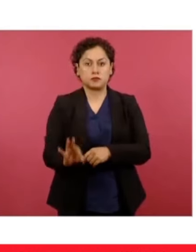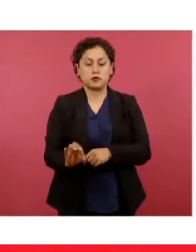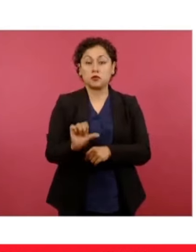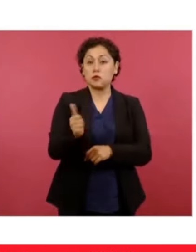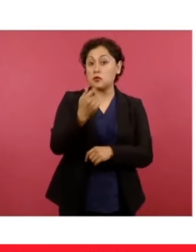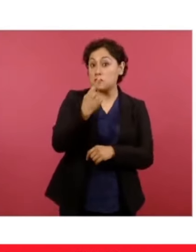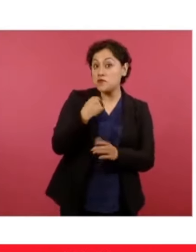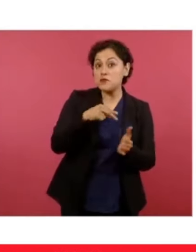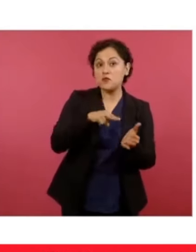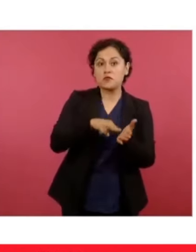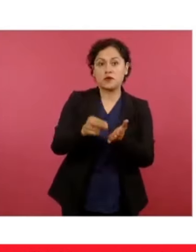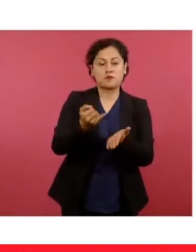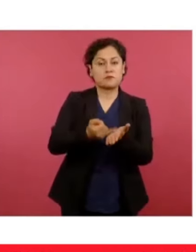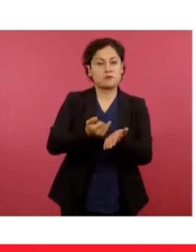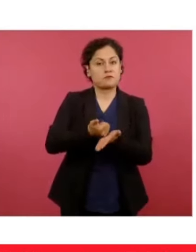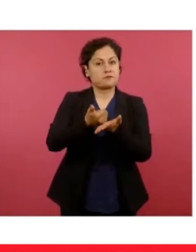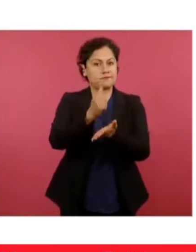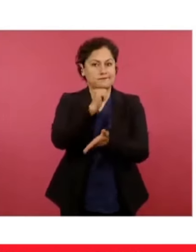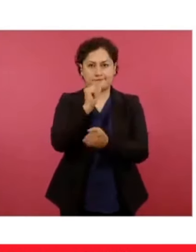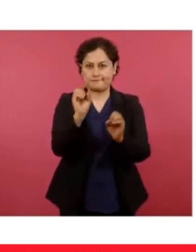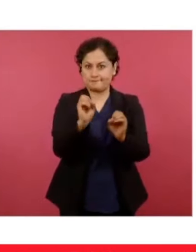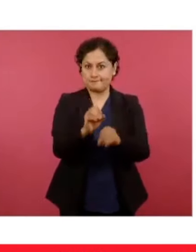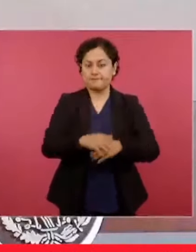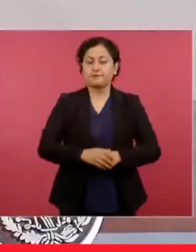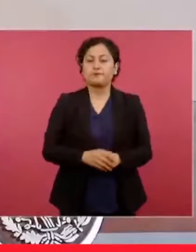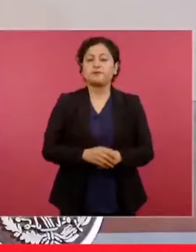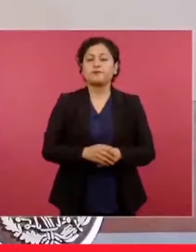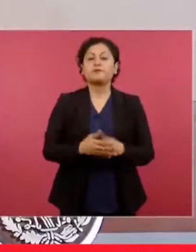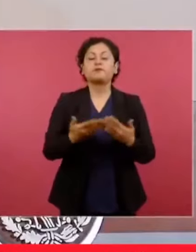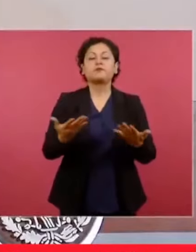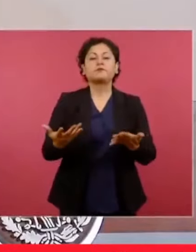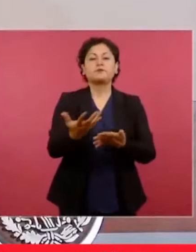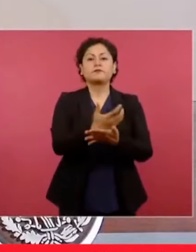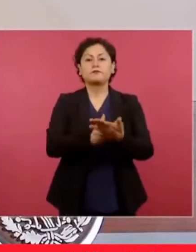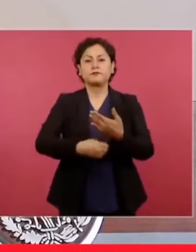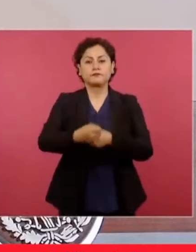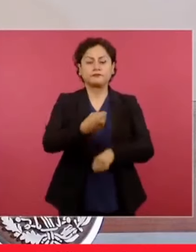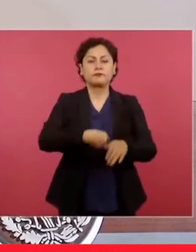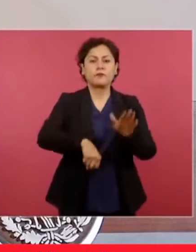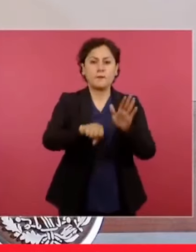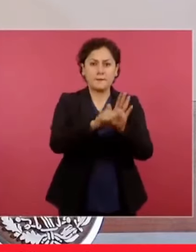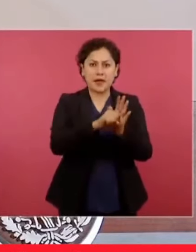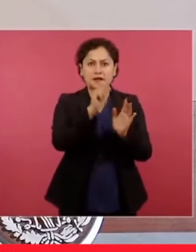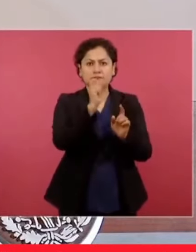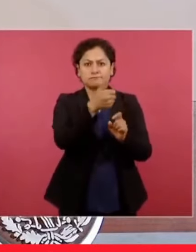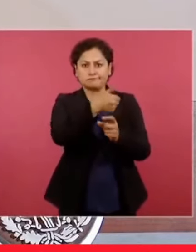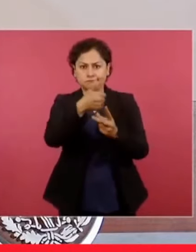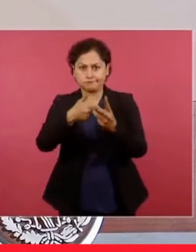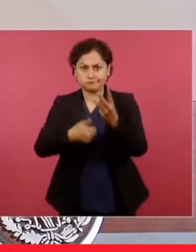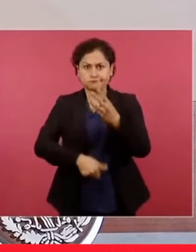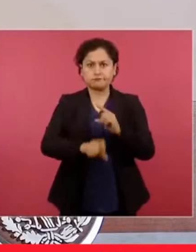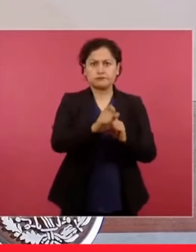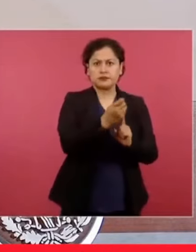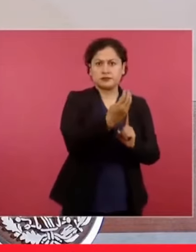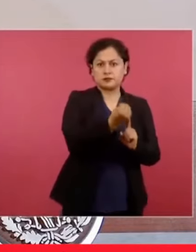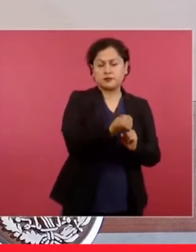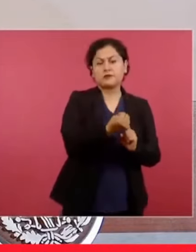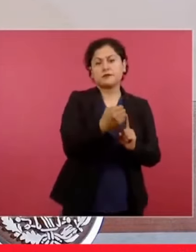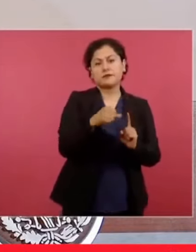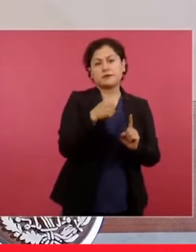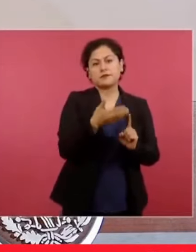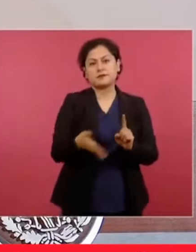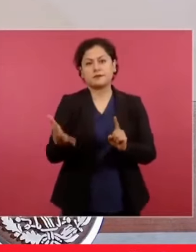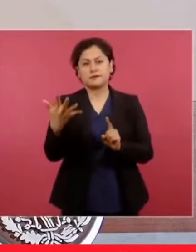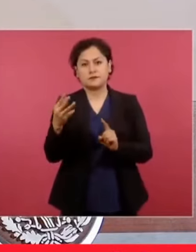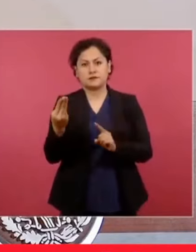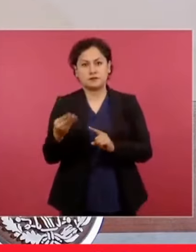incentivo fiscal en cuanto a los indicadores de ganancia por Marca a nivel nacional del 29 de abril al 5 de Mayo nos encontramos con